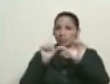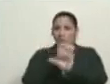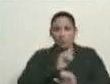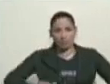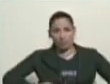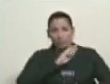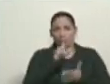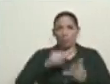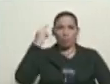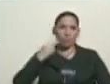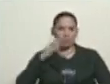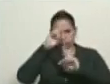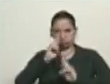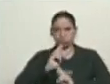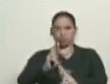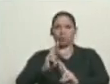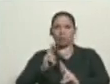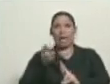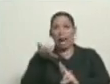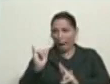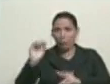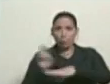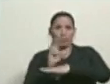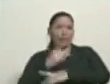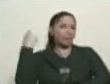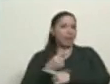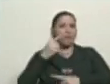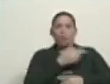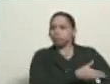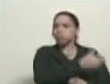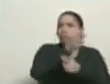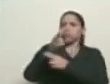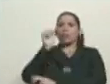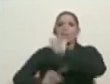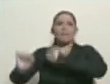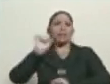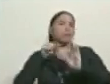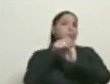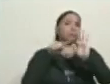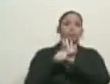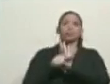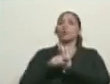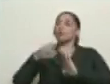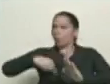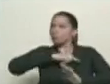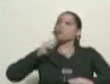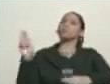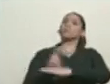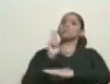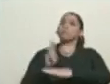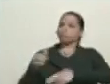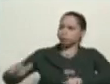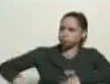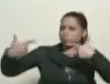Nacional Bolivariana, y si hay que usar las armas para defender esos principios, las usaremos.